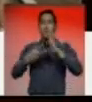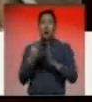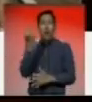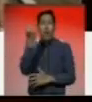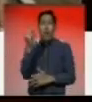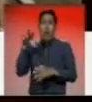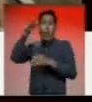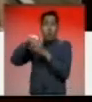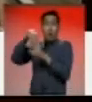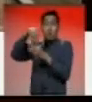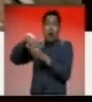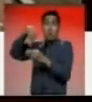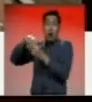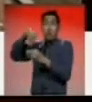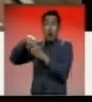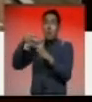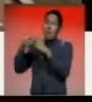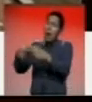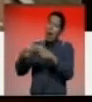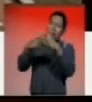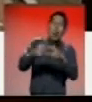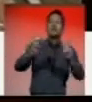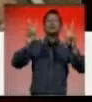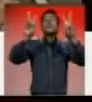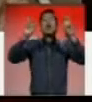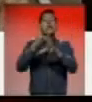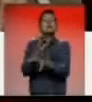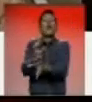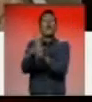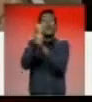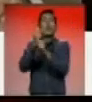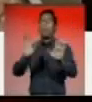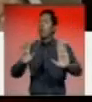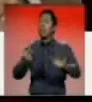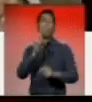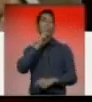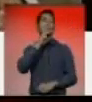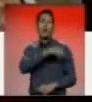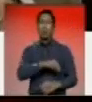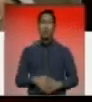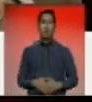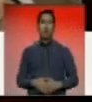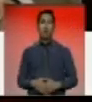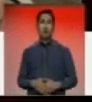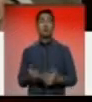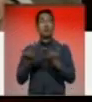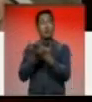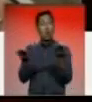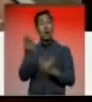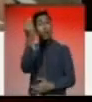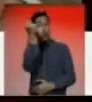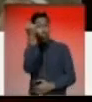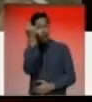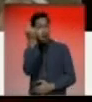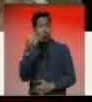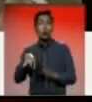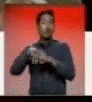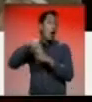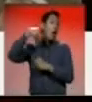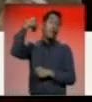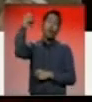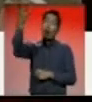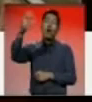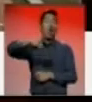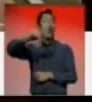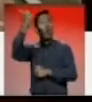para los créditos de liquidez que salieron de la banca central a la banca privada y estos dineros finalmente salieron al exterior